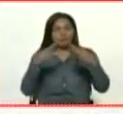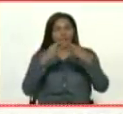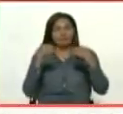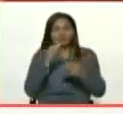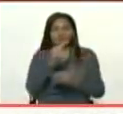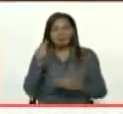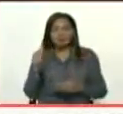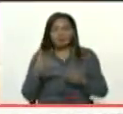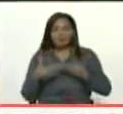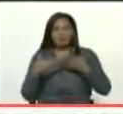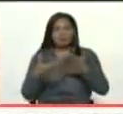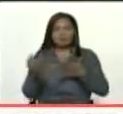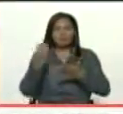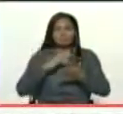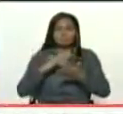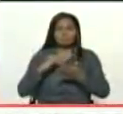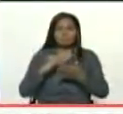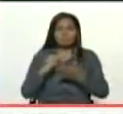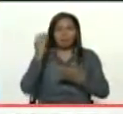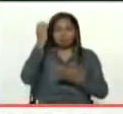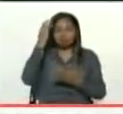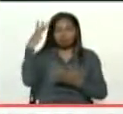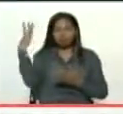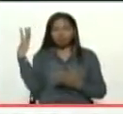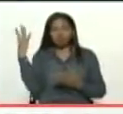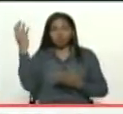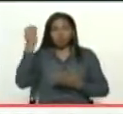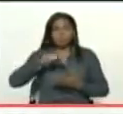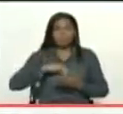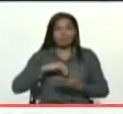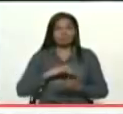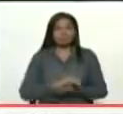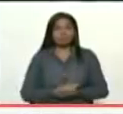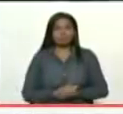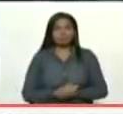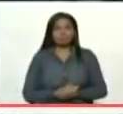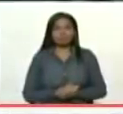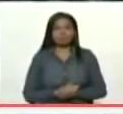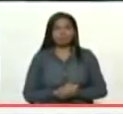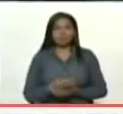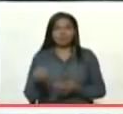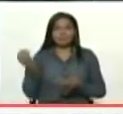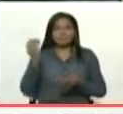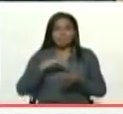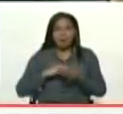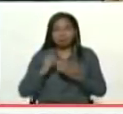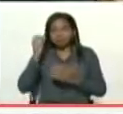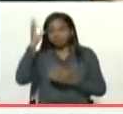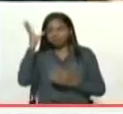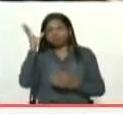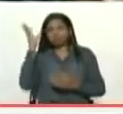les dé más sabiduría, mucha más sabiduría y más sabiduría.